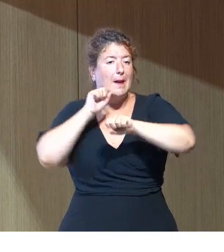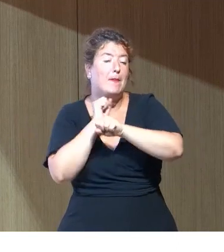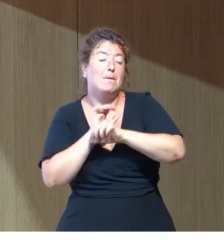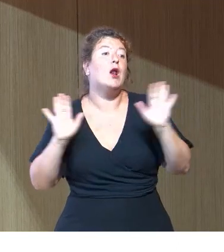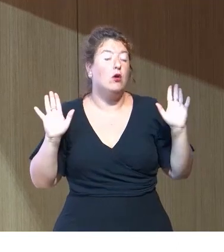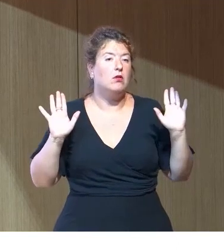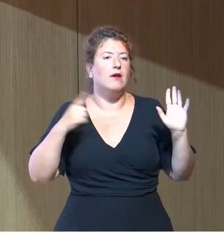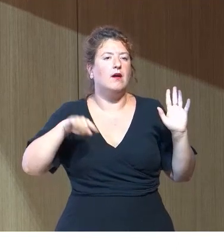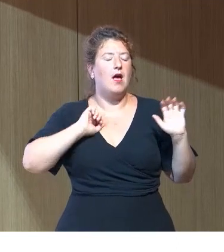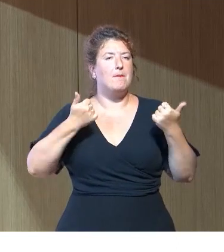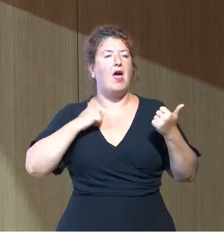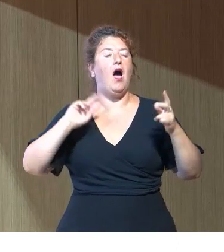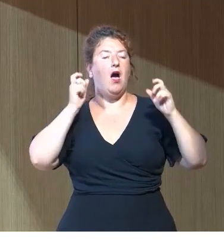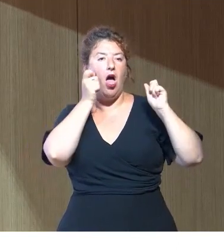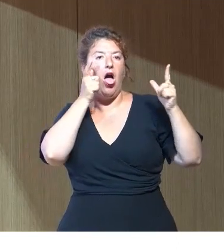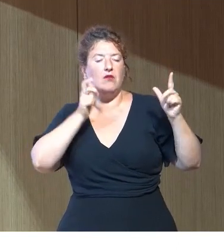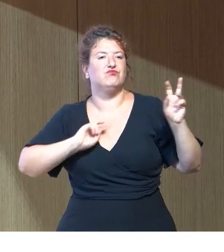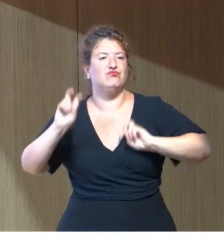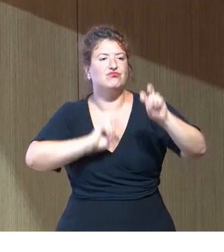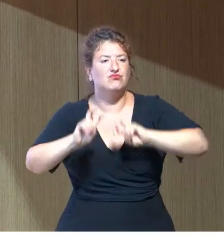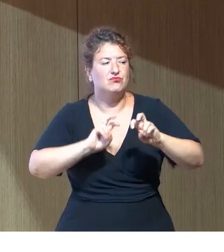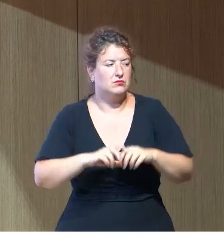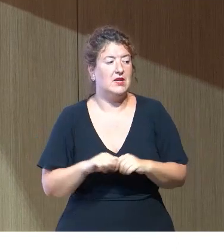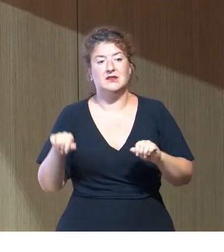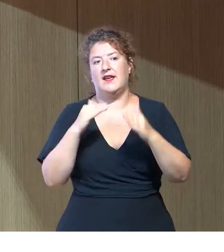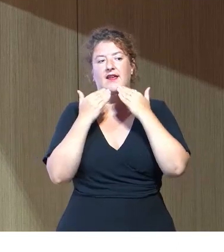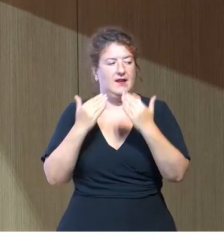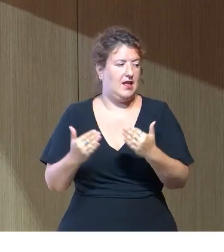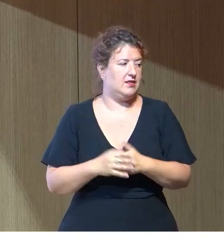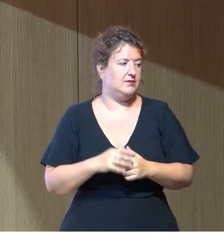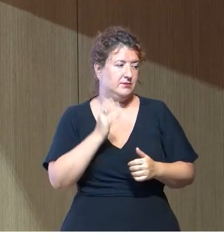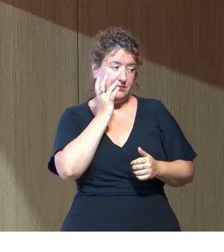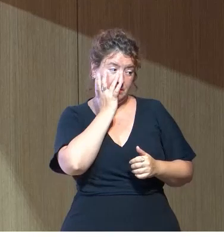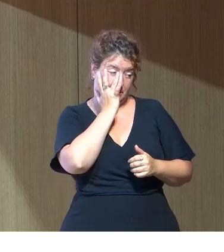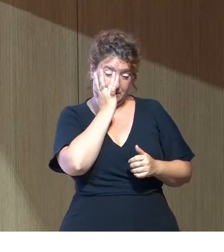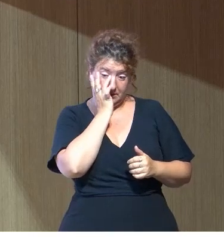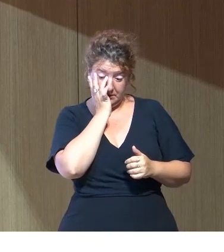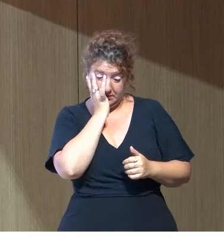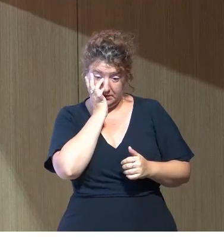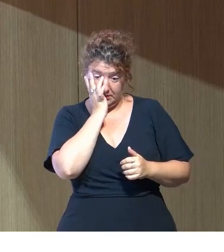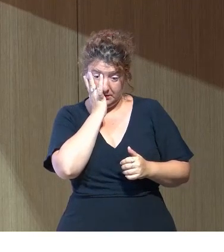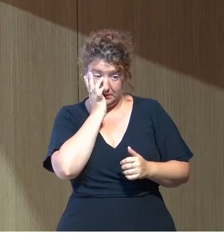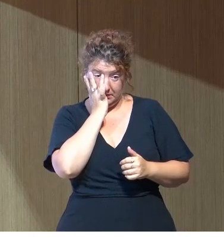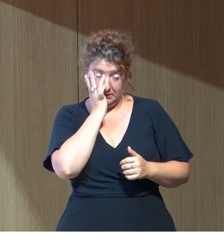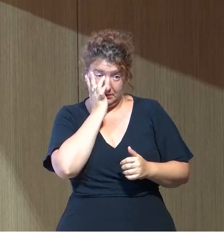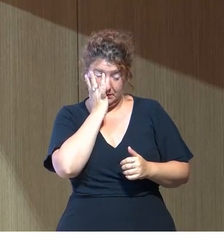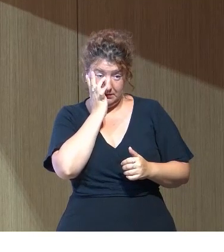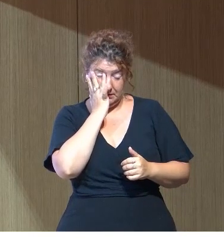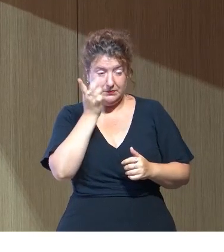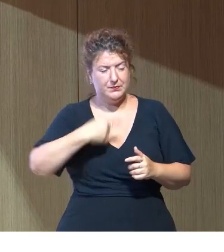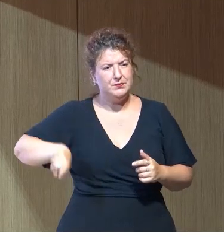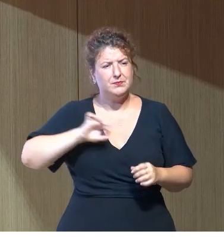buscaban pero que después se han activado Así que no lo primero es agradecer a todos y todas bueno esta mesa redonda